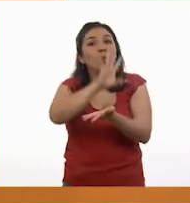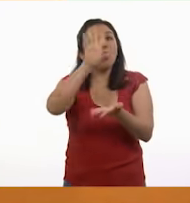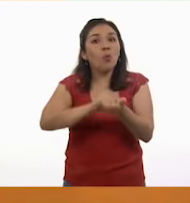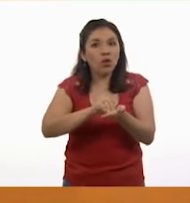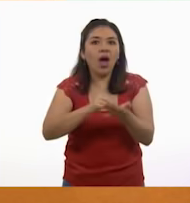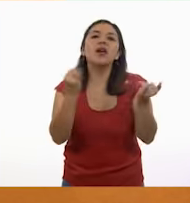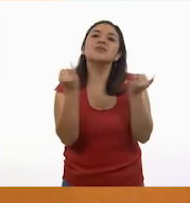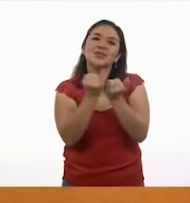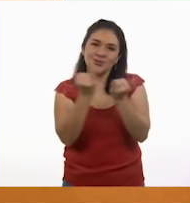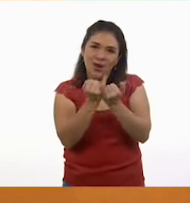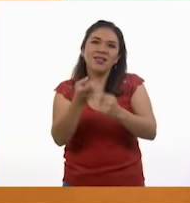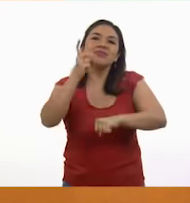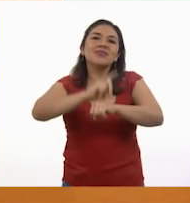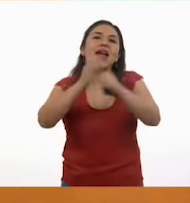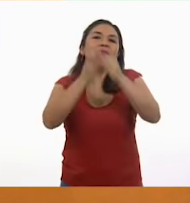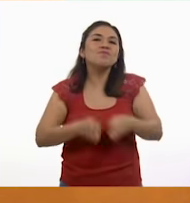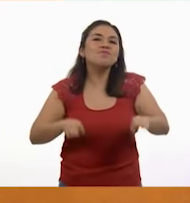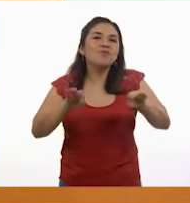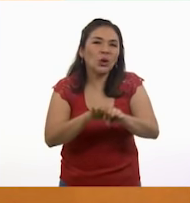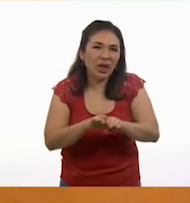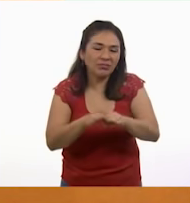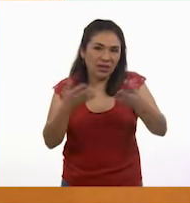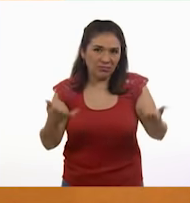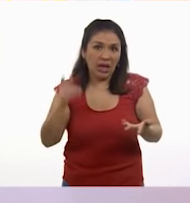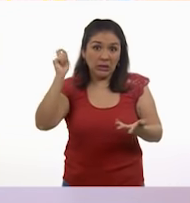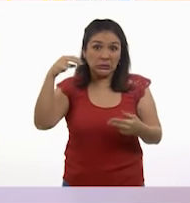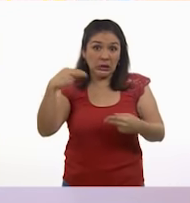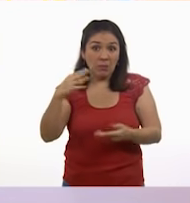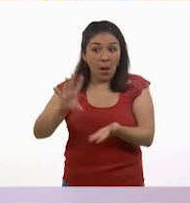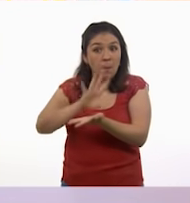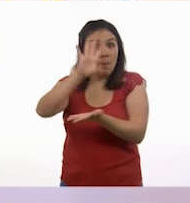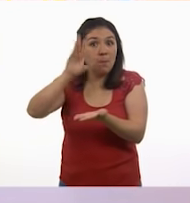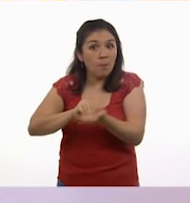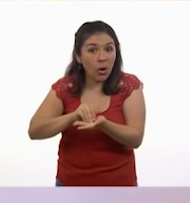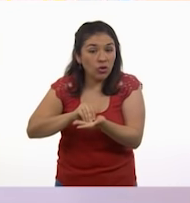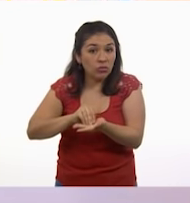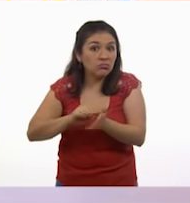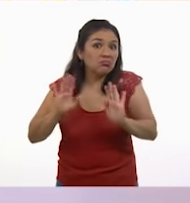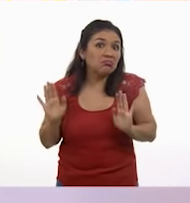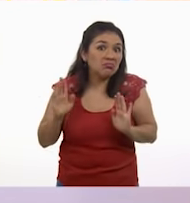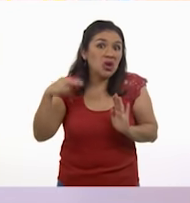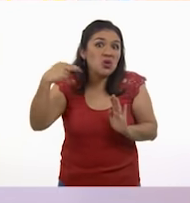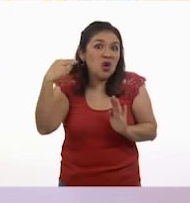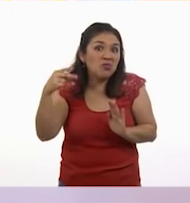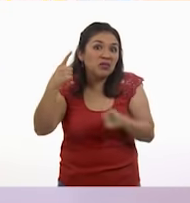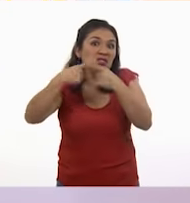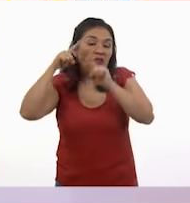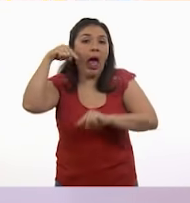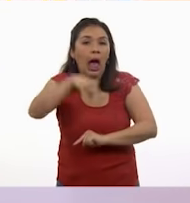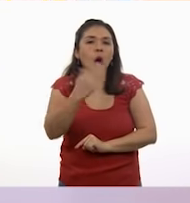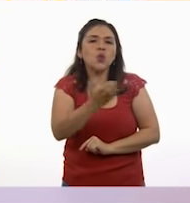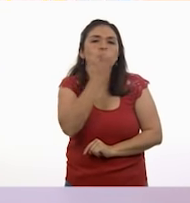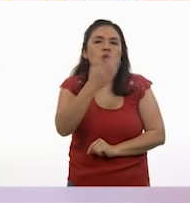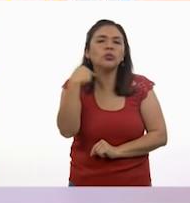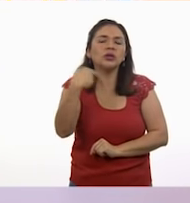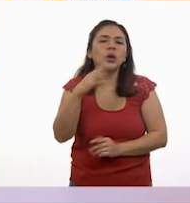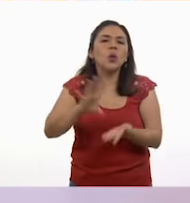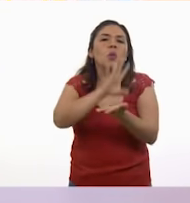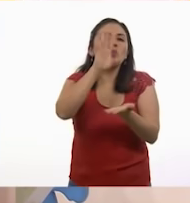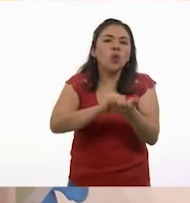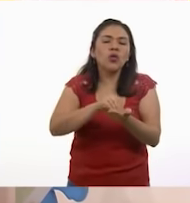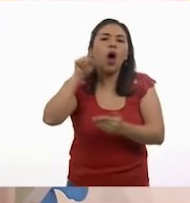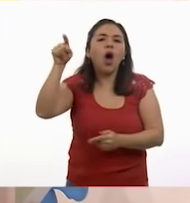personas que no sé si haya se le llame matrimonio se llama de otra manera aquí lo conocemos como matrimonio pero es la unión de dos personas